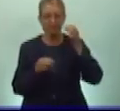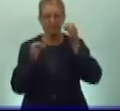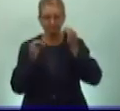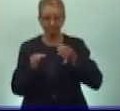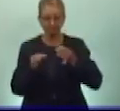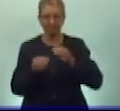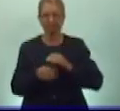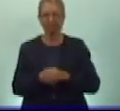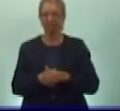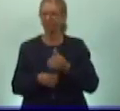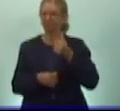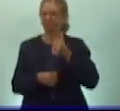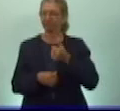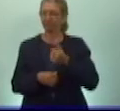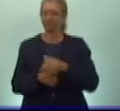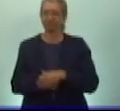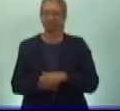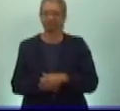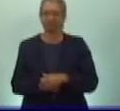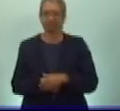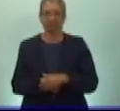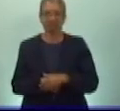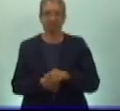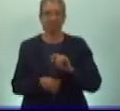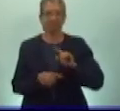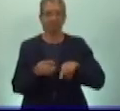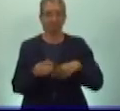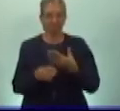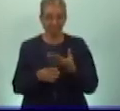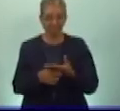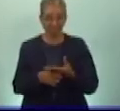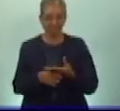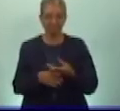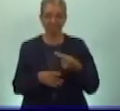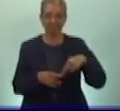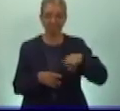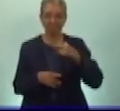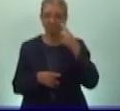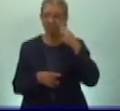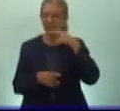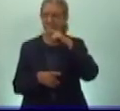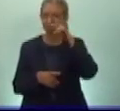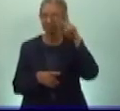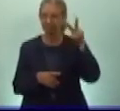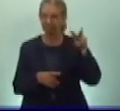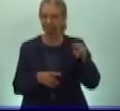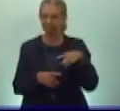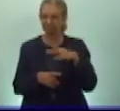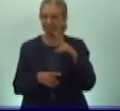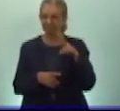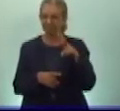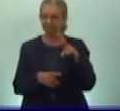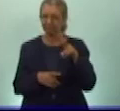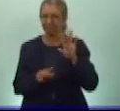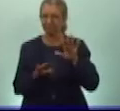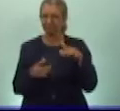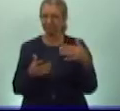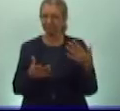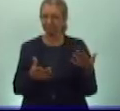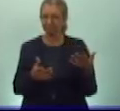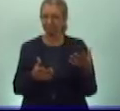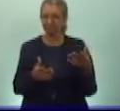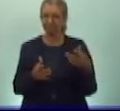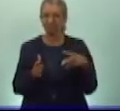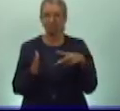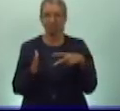0, muy bien, pero además les pedí que observaran bien cada uno de estos dividendos, o sea que a la vez son